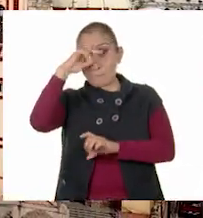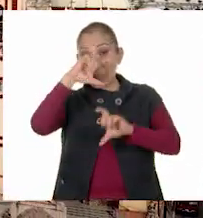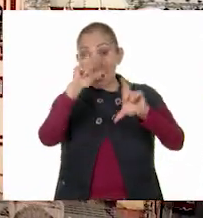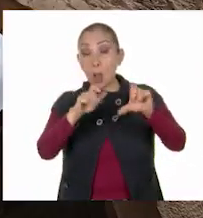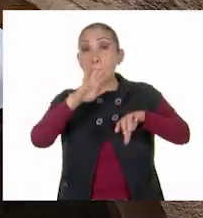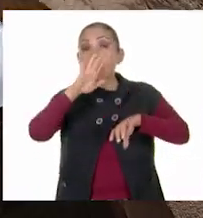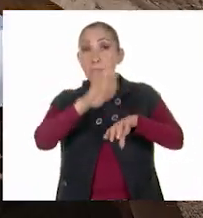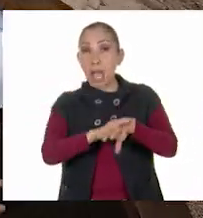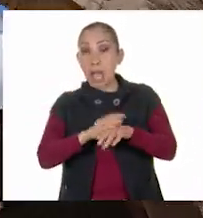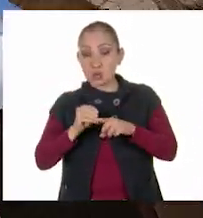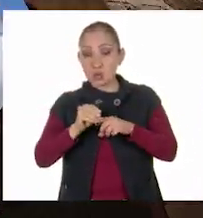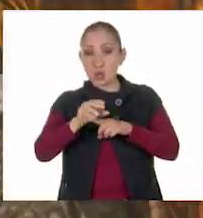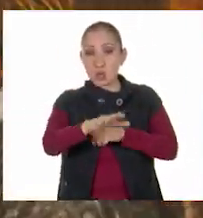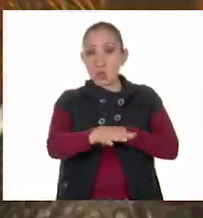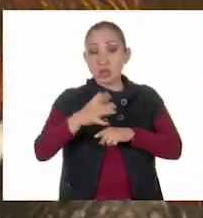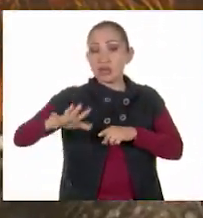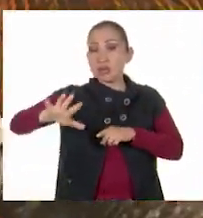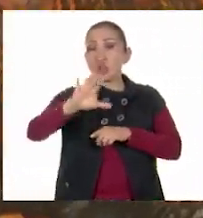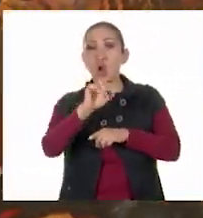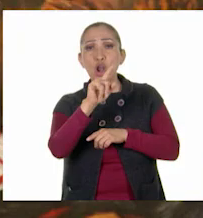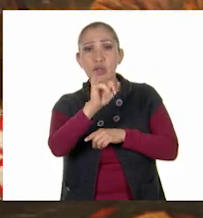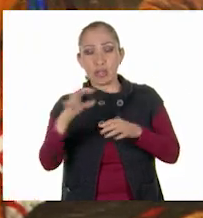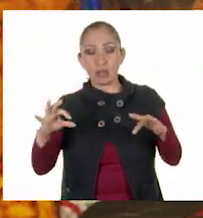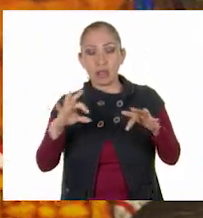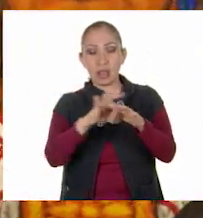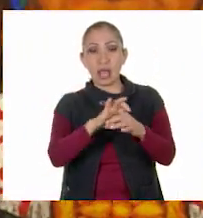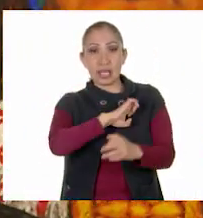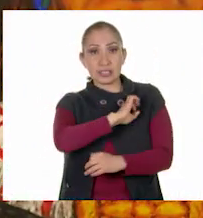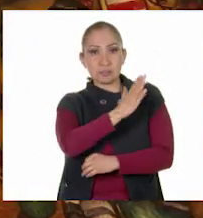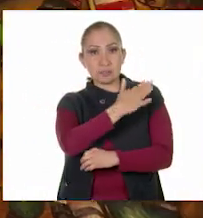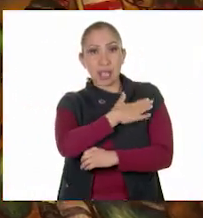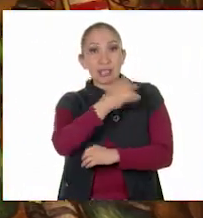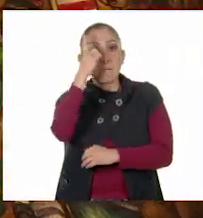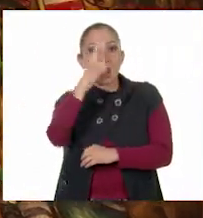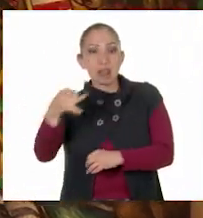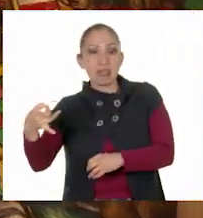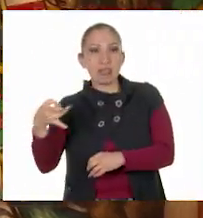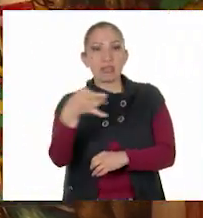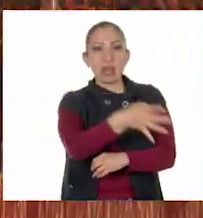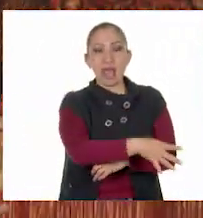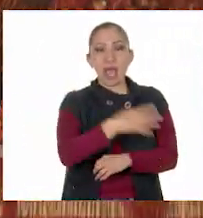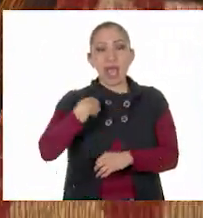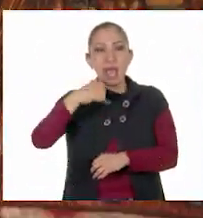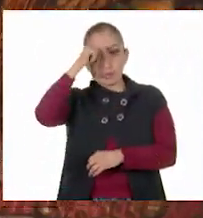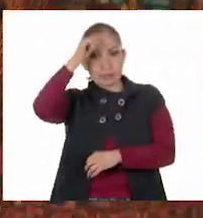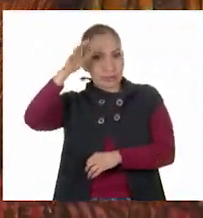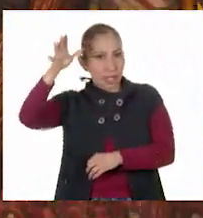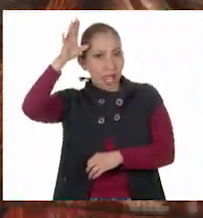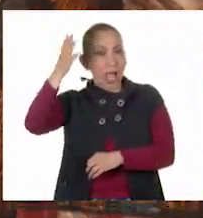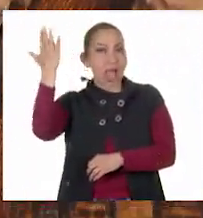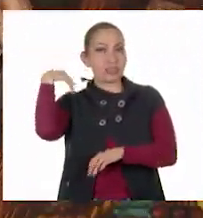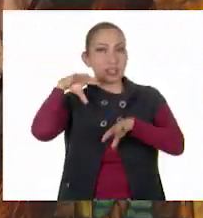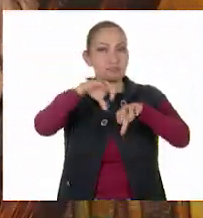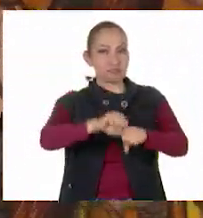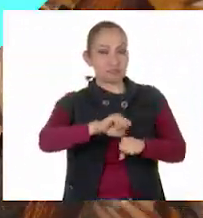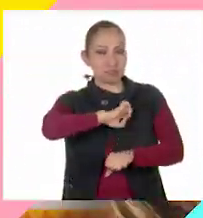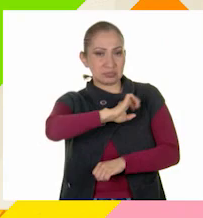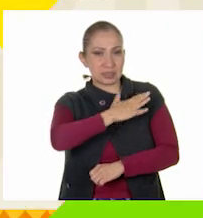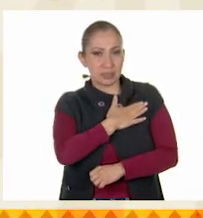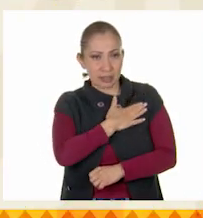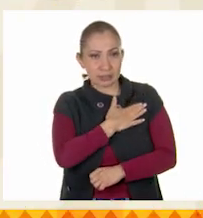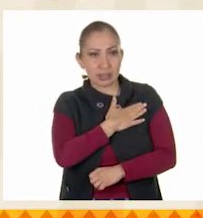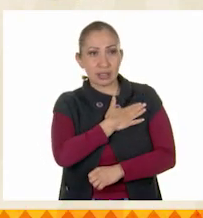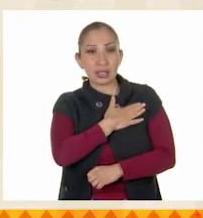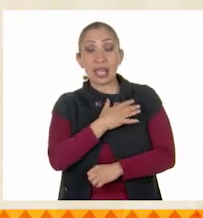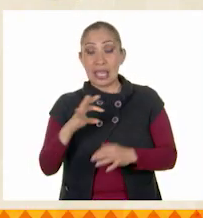con mayor influencia colonial al haberse aliado con los españoles para derrotar al Imperio Azteca durante la conquista.